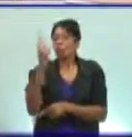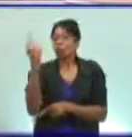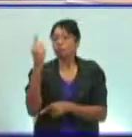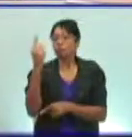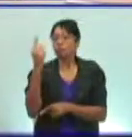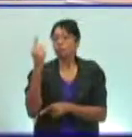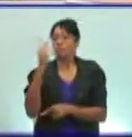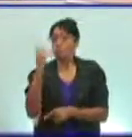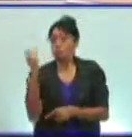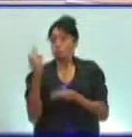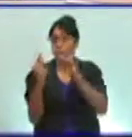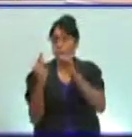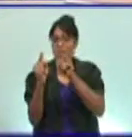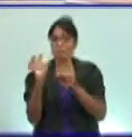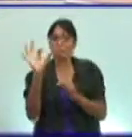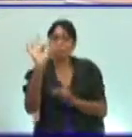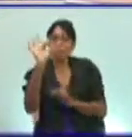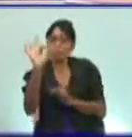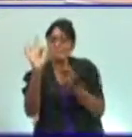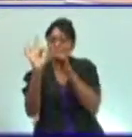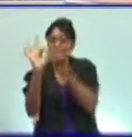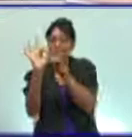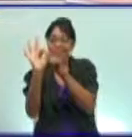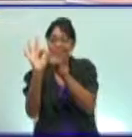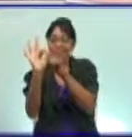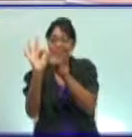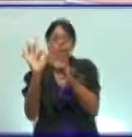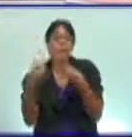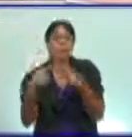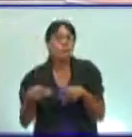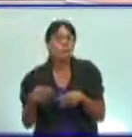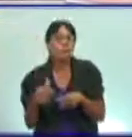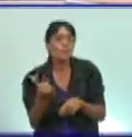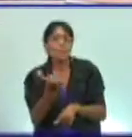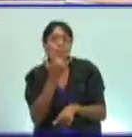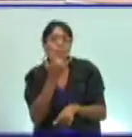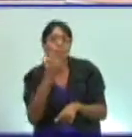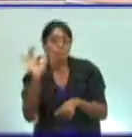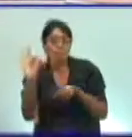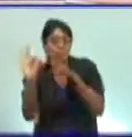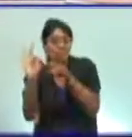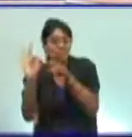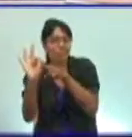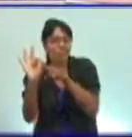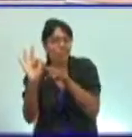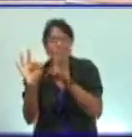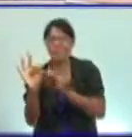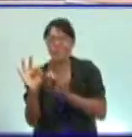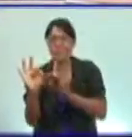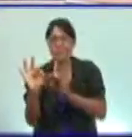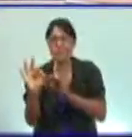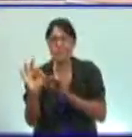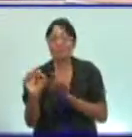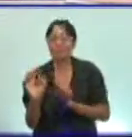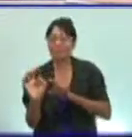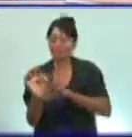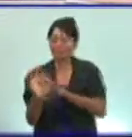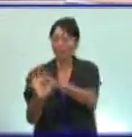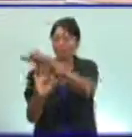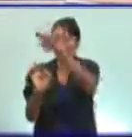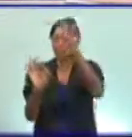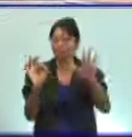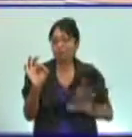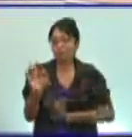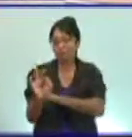pero no solamente afecta en ese punto, afecta en una gran área según la extensión y el diámetro de ese